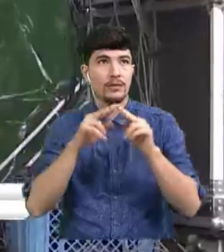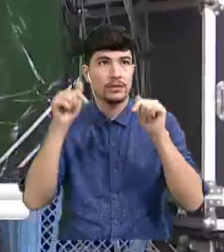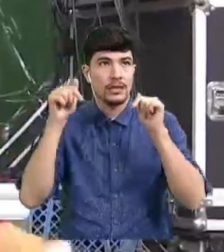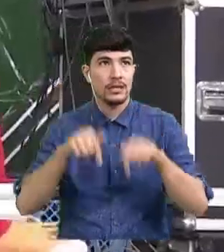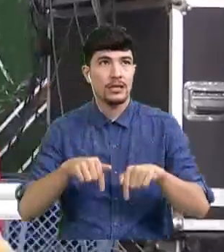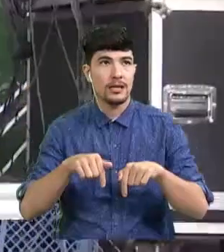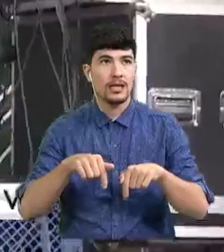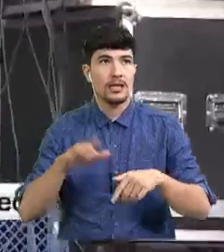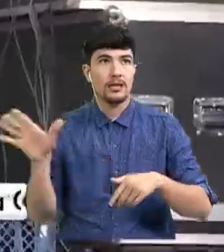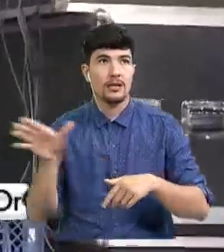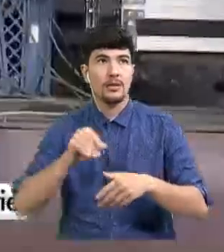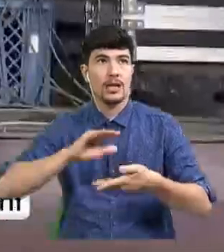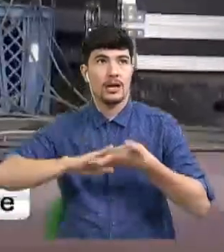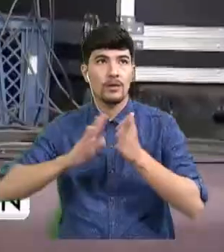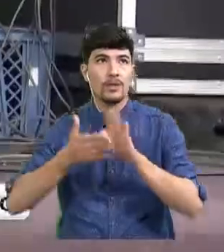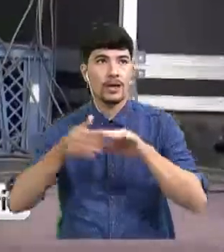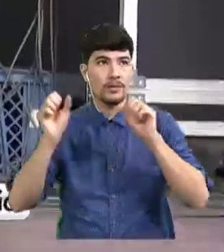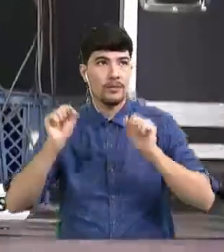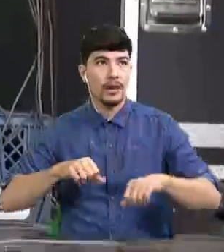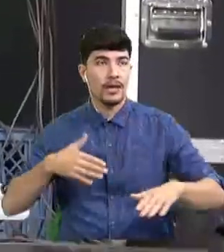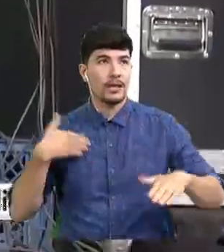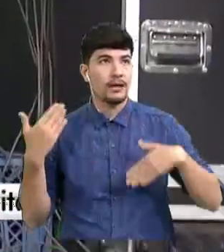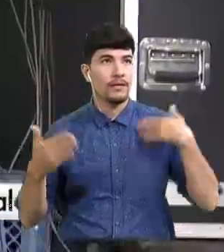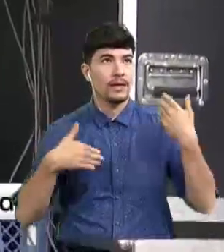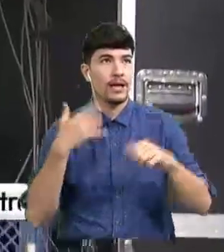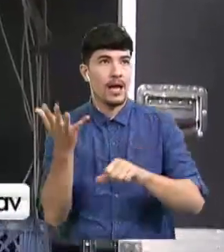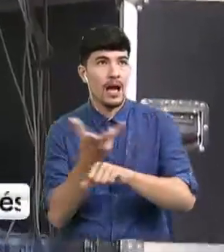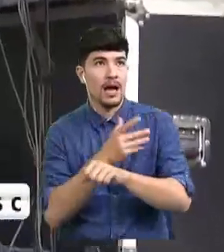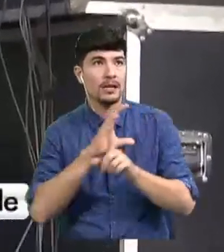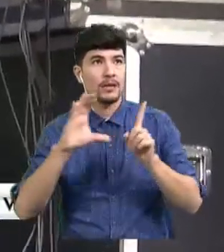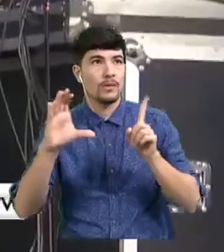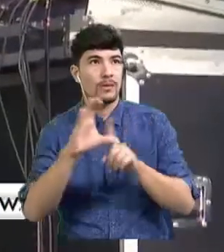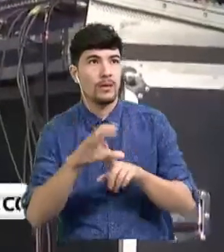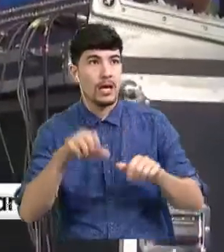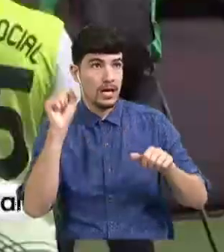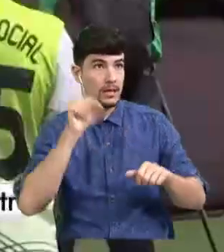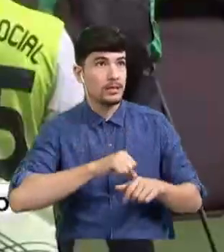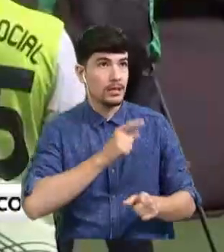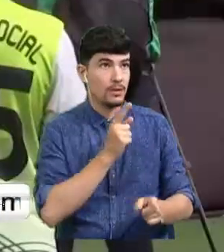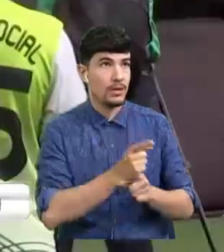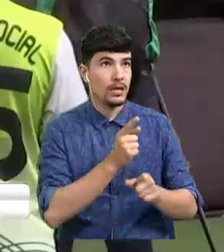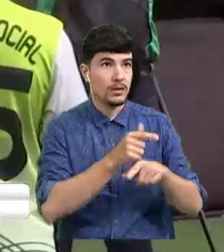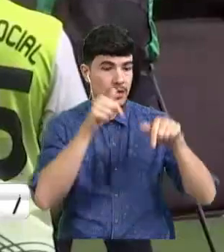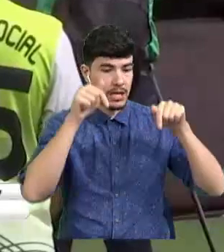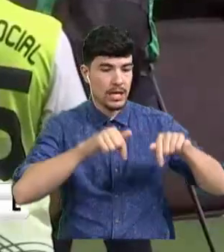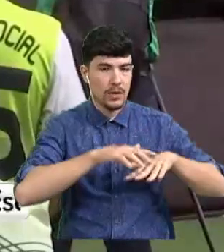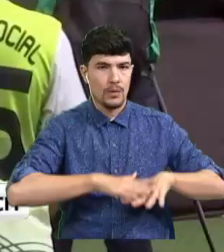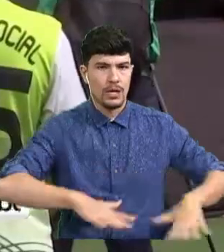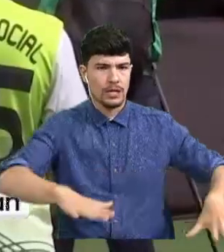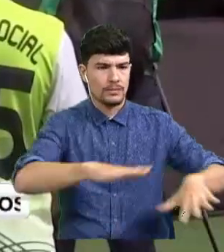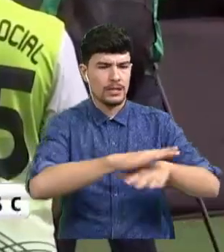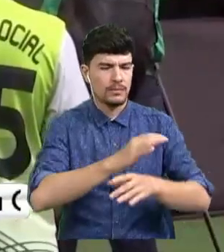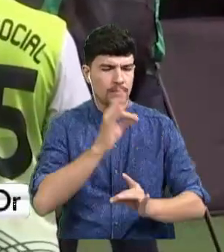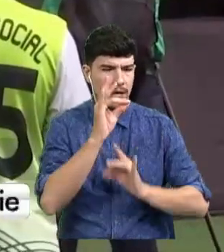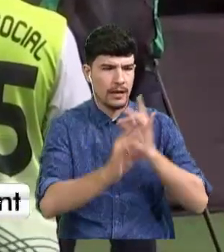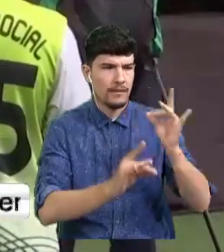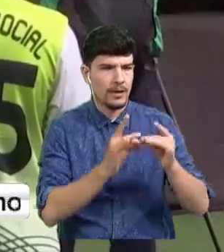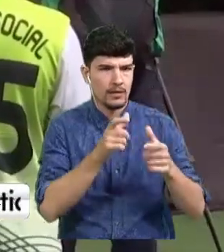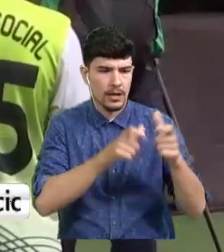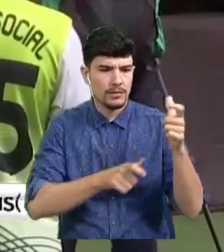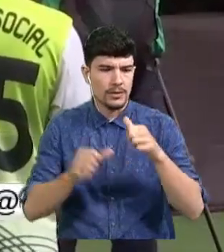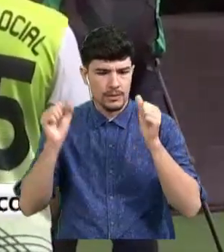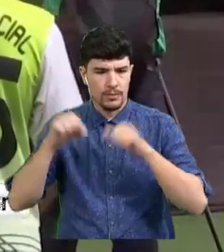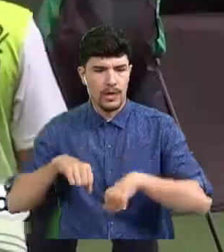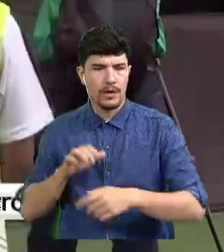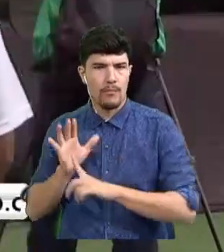sus habitantes pudieron divertirse a través del arte y la cultura. Bueno, este es un espacio ideal para que las personas vengan y muestren todos